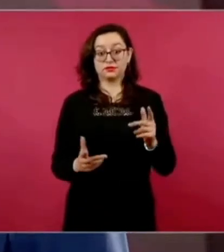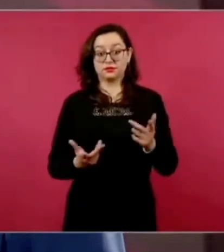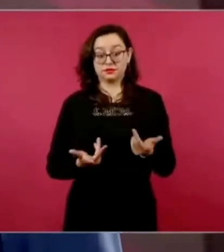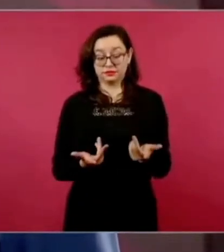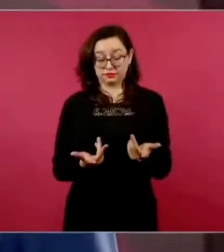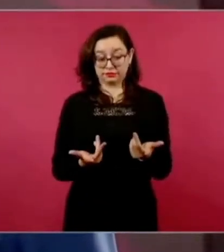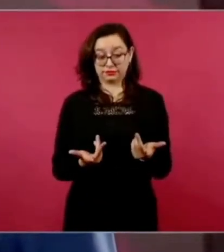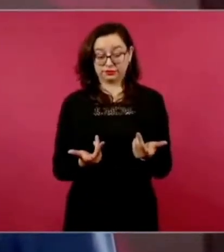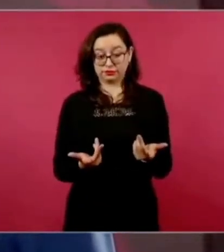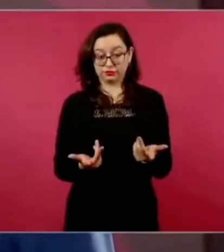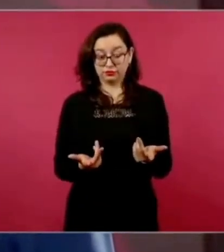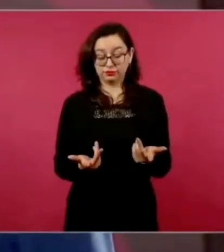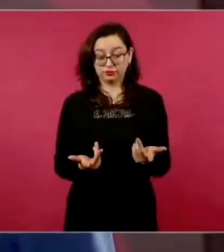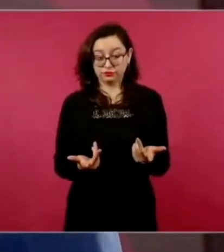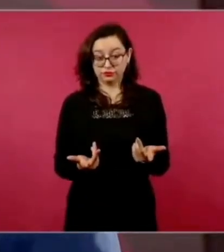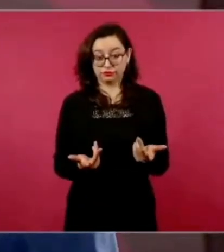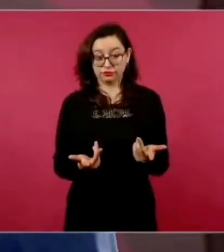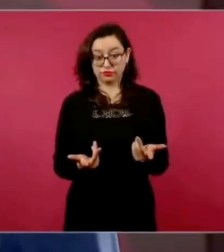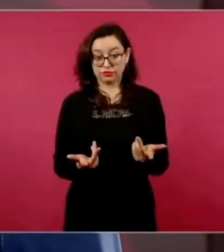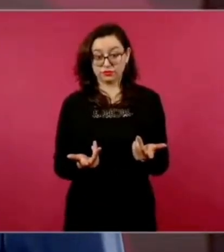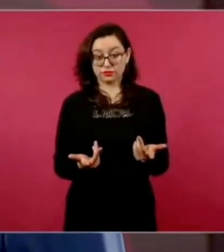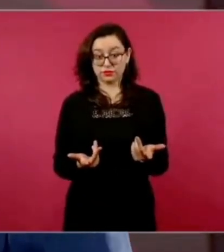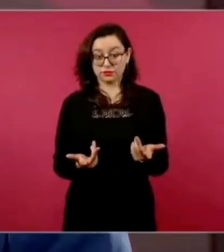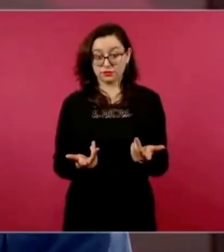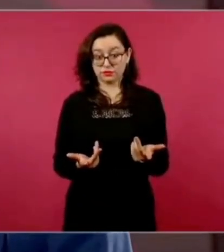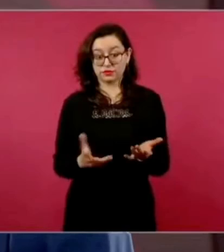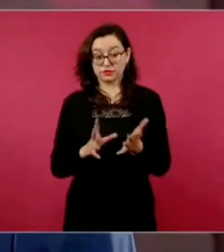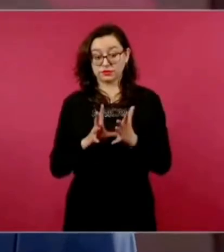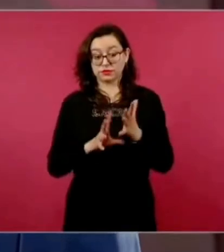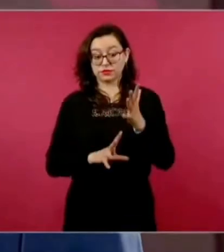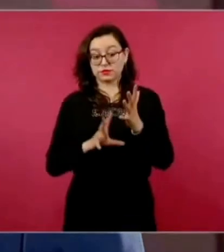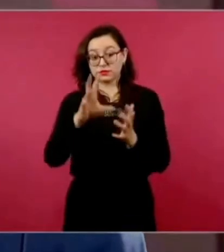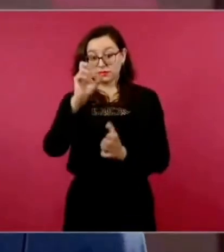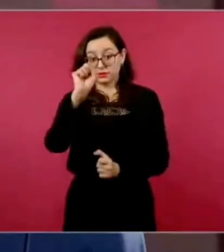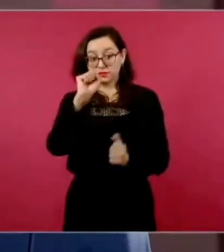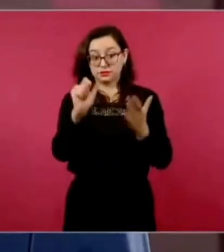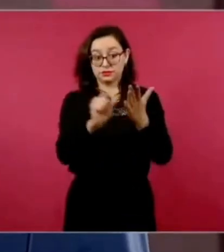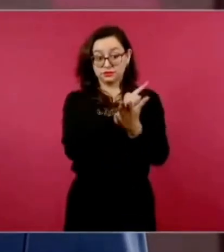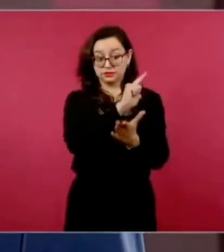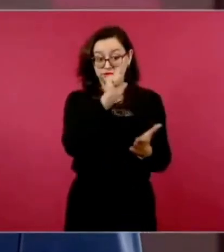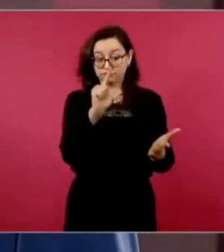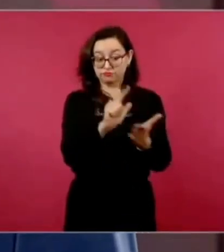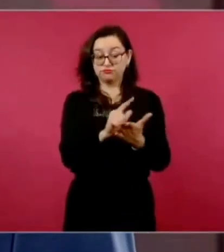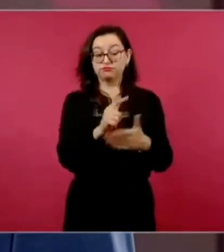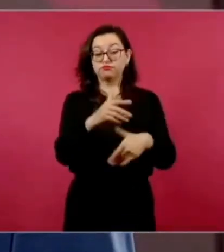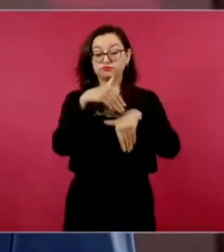invariable su respeto a la Constitución, a las leyes.